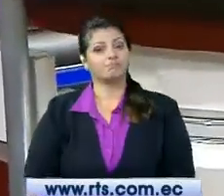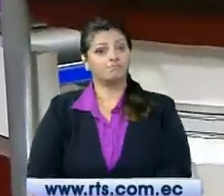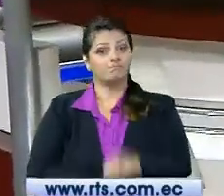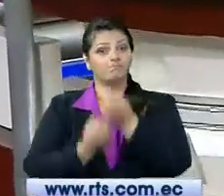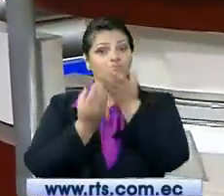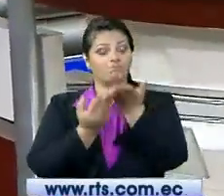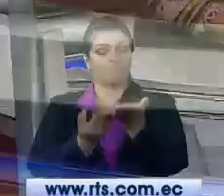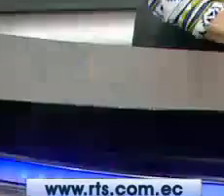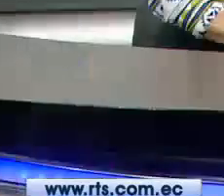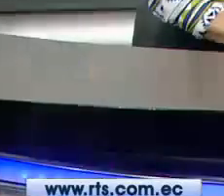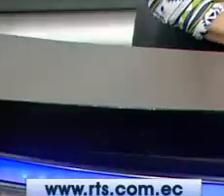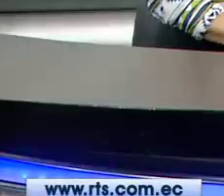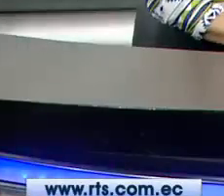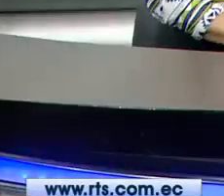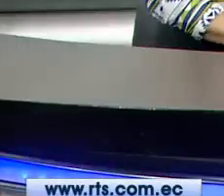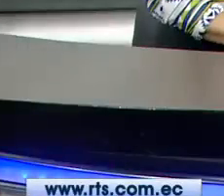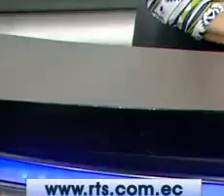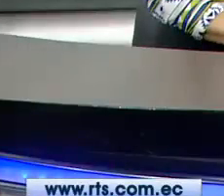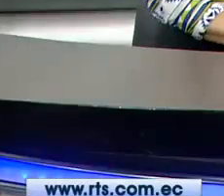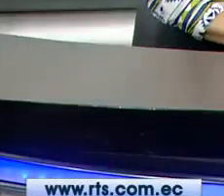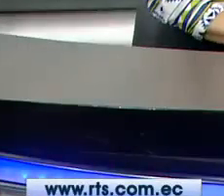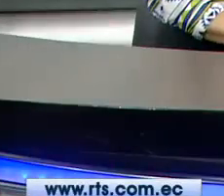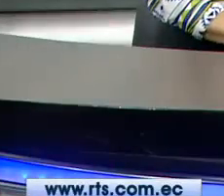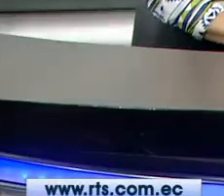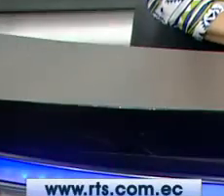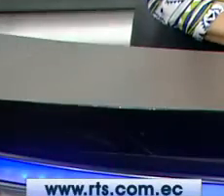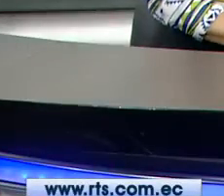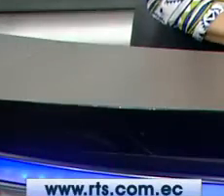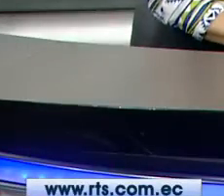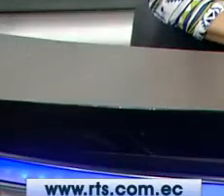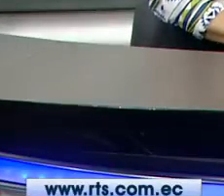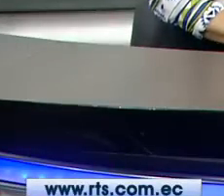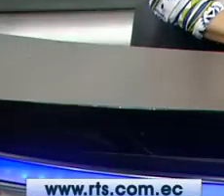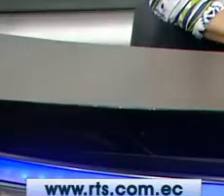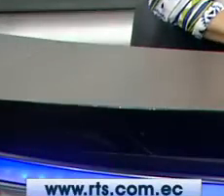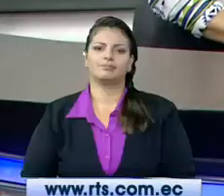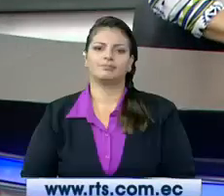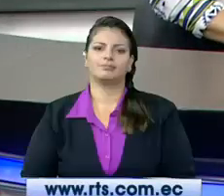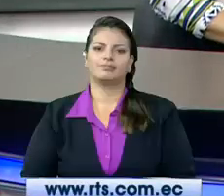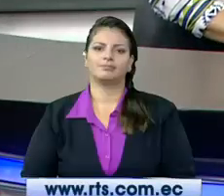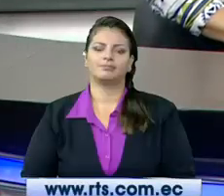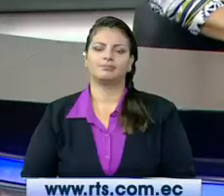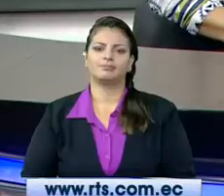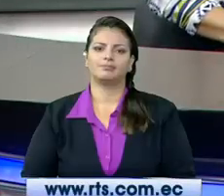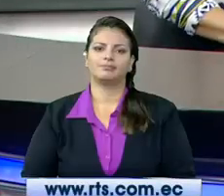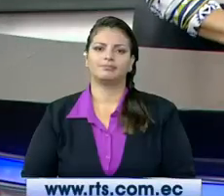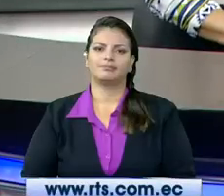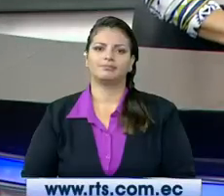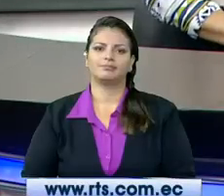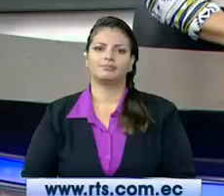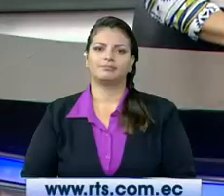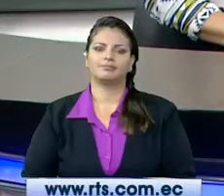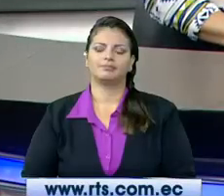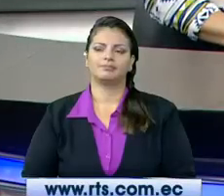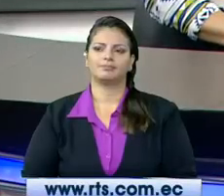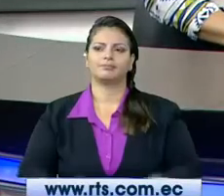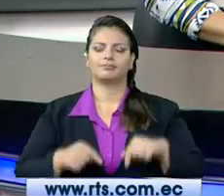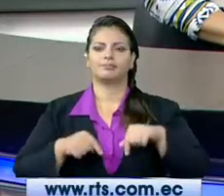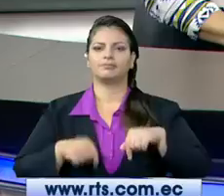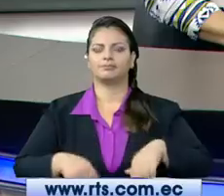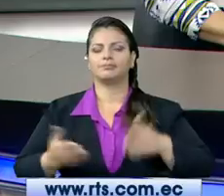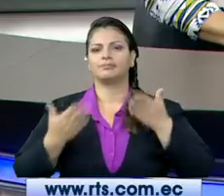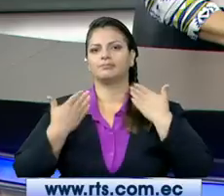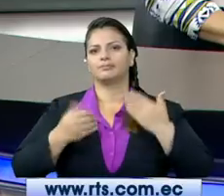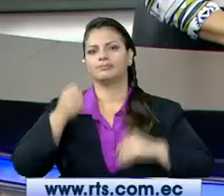Contarles que una familia sufrió el estruche de su vivienda mientras dormía. El hecho ocurrió en el sur de